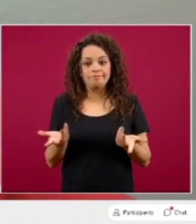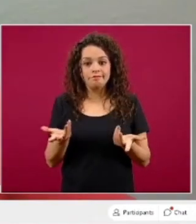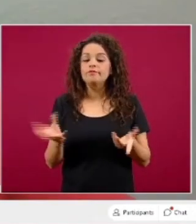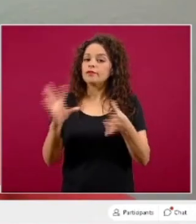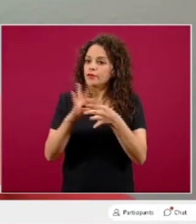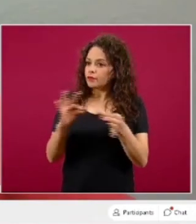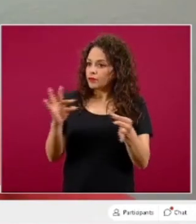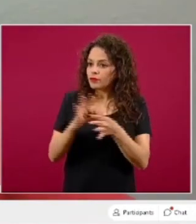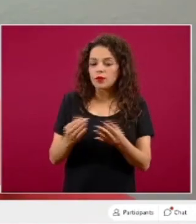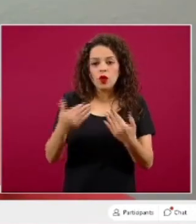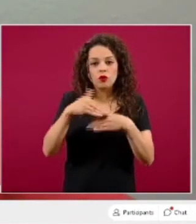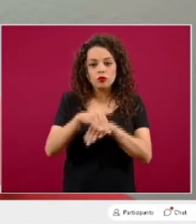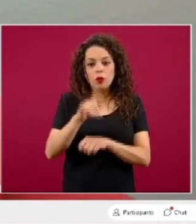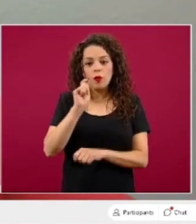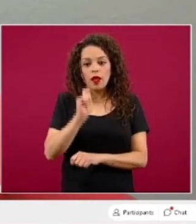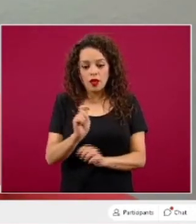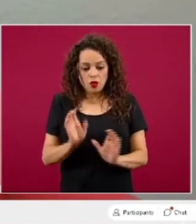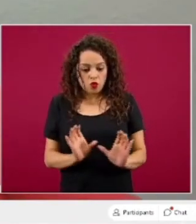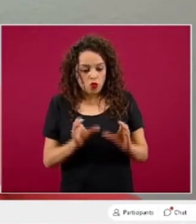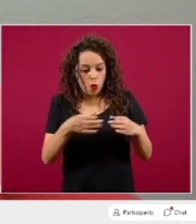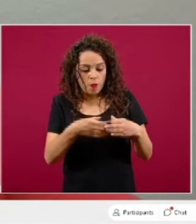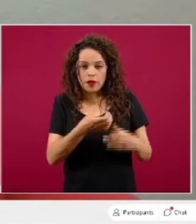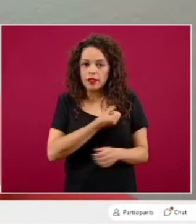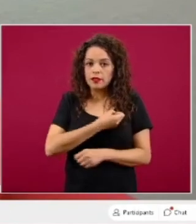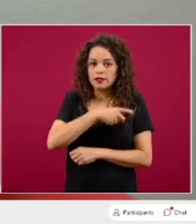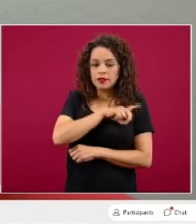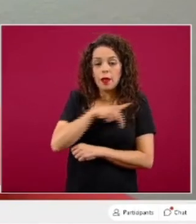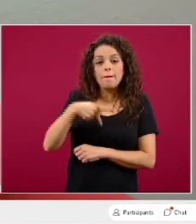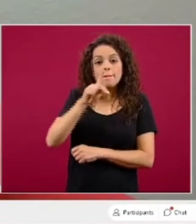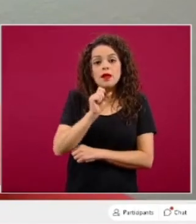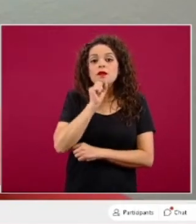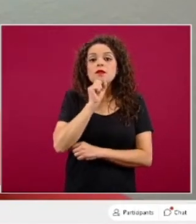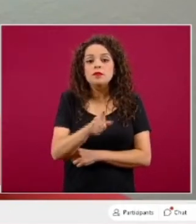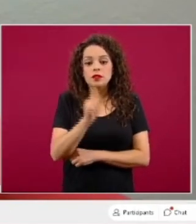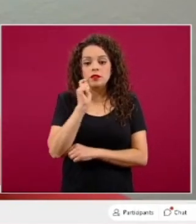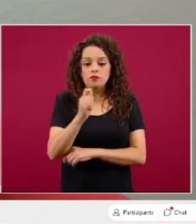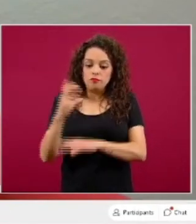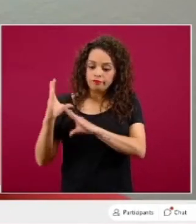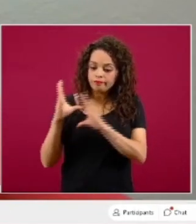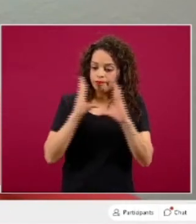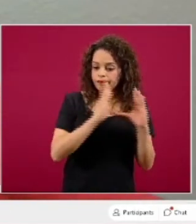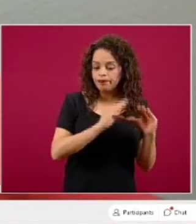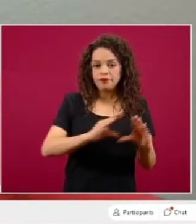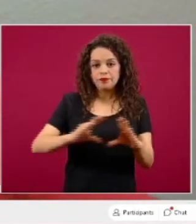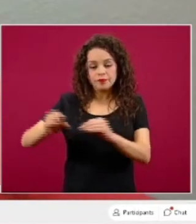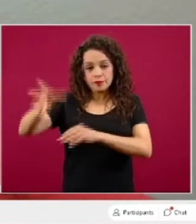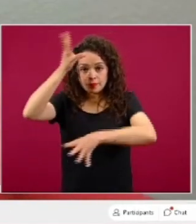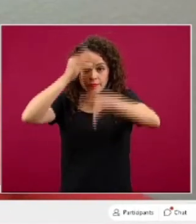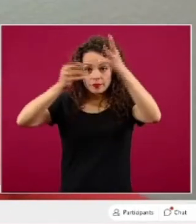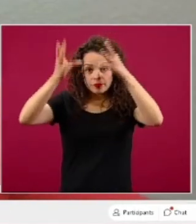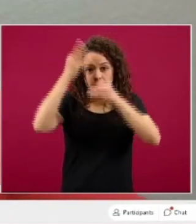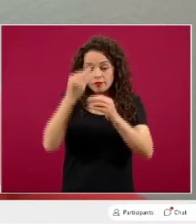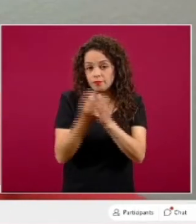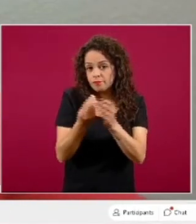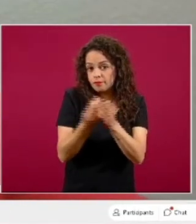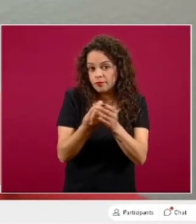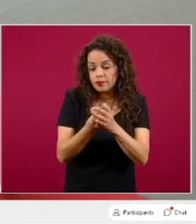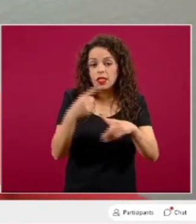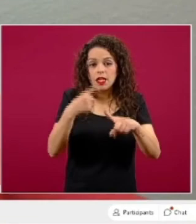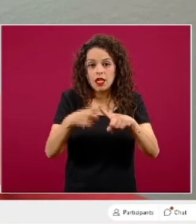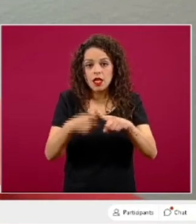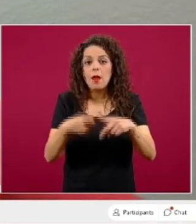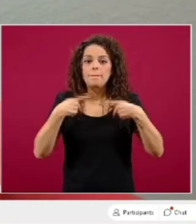la salud comunitaria, pero también capacitar al personal médico para que observe las